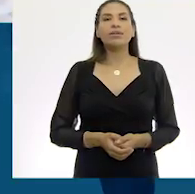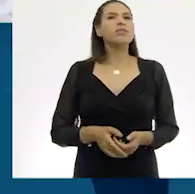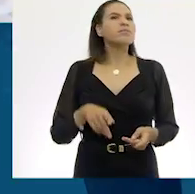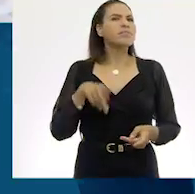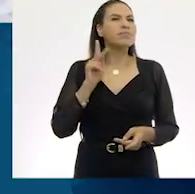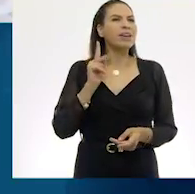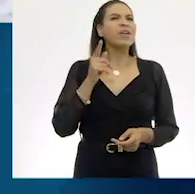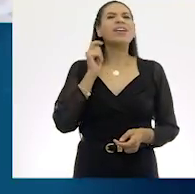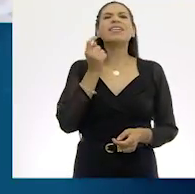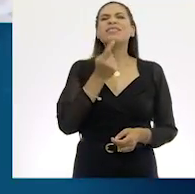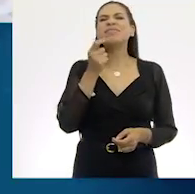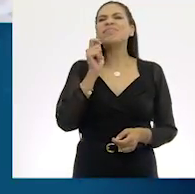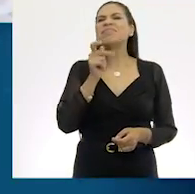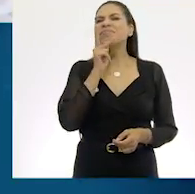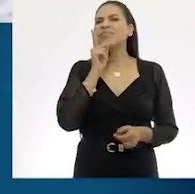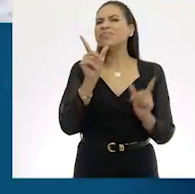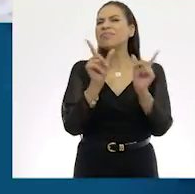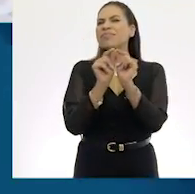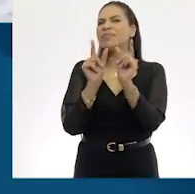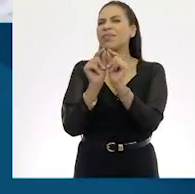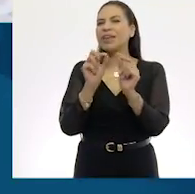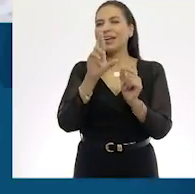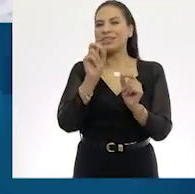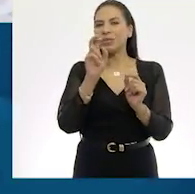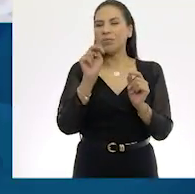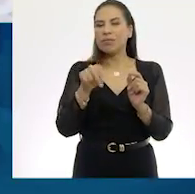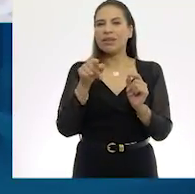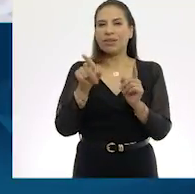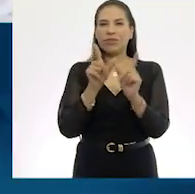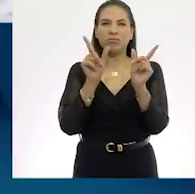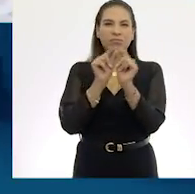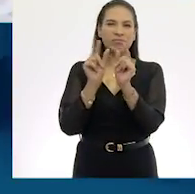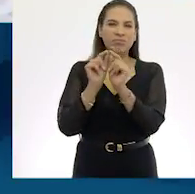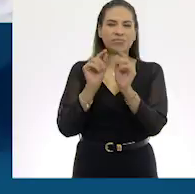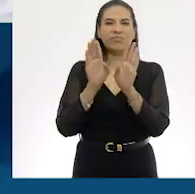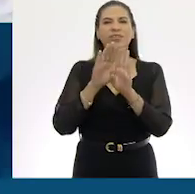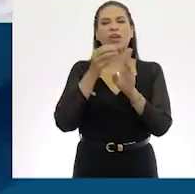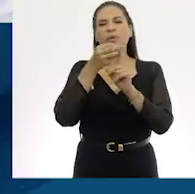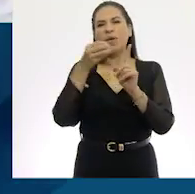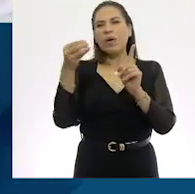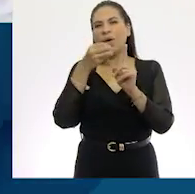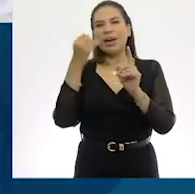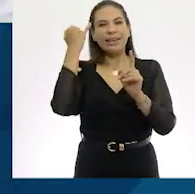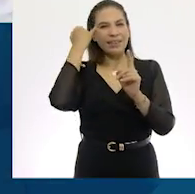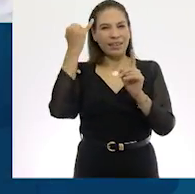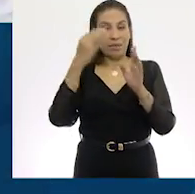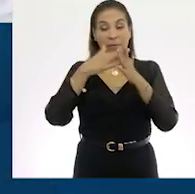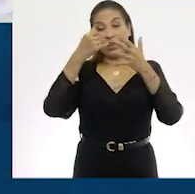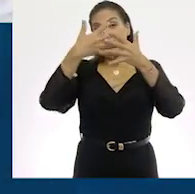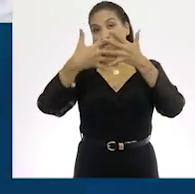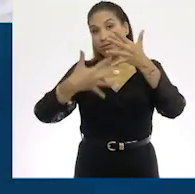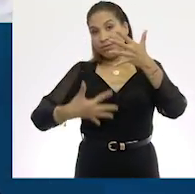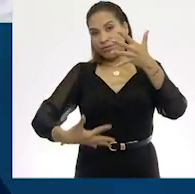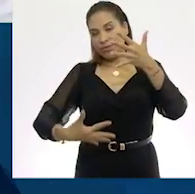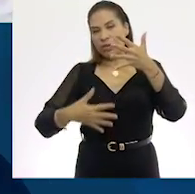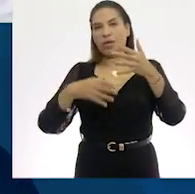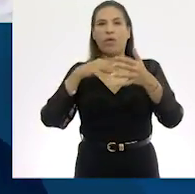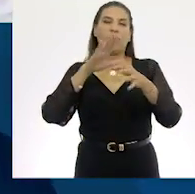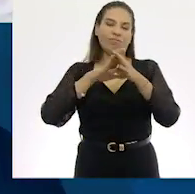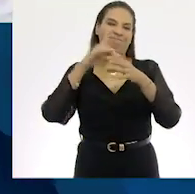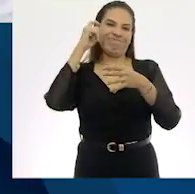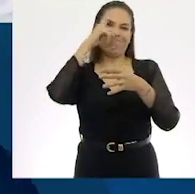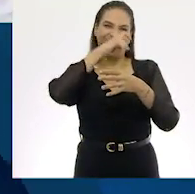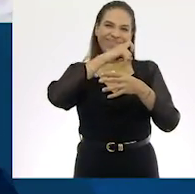Pero, ¿qué es un resumen? Pues es un texto que sintetiza o abrevia las ideas de un texto de mayor tamaño o